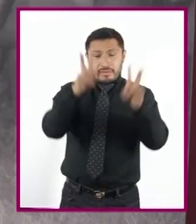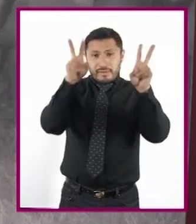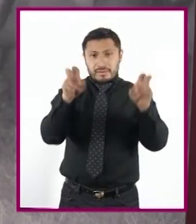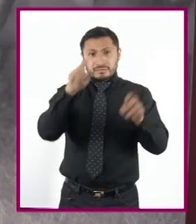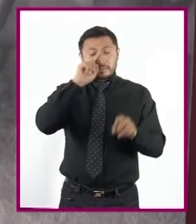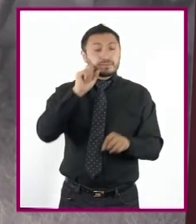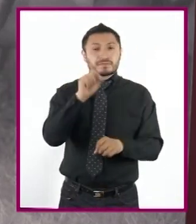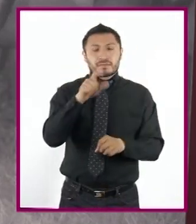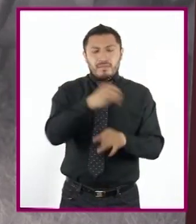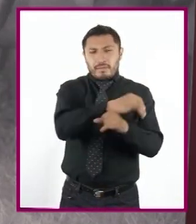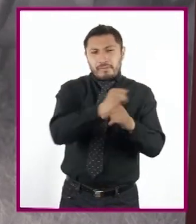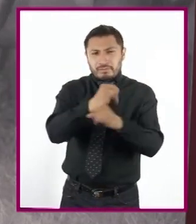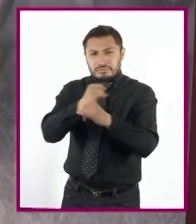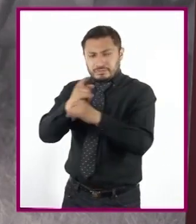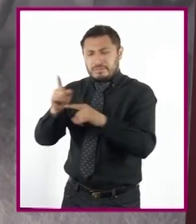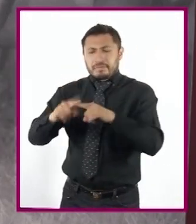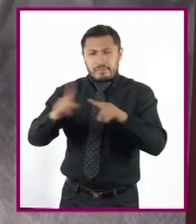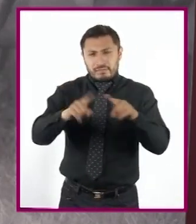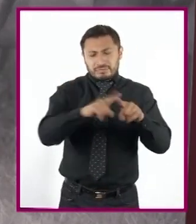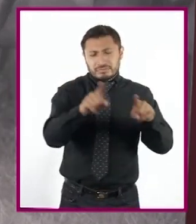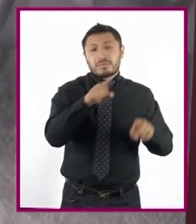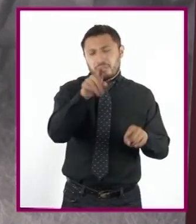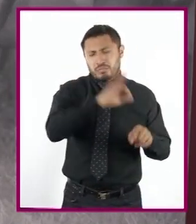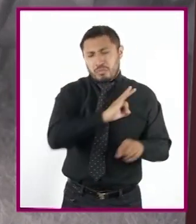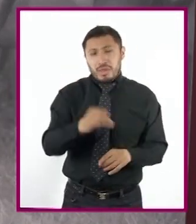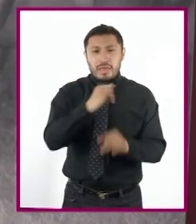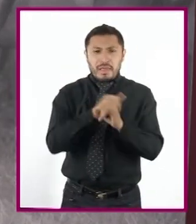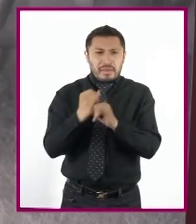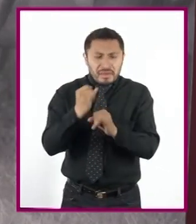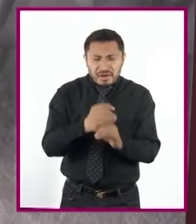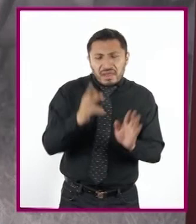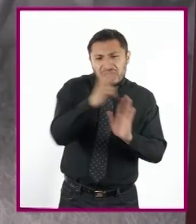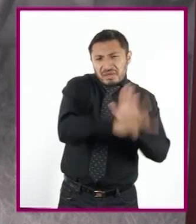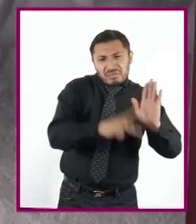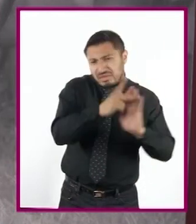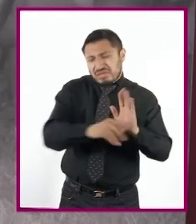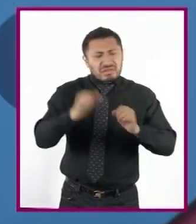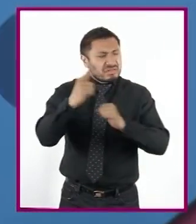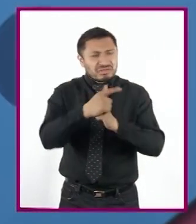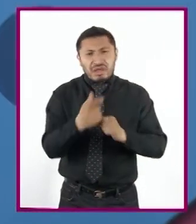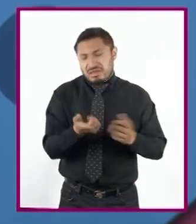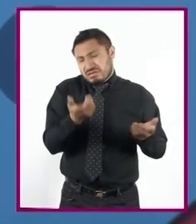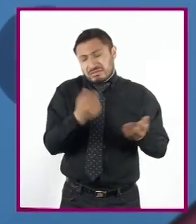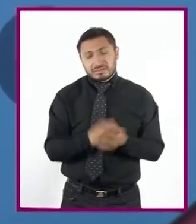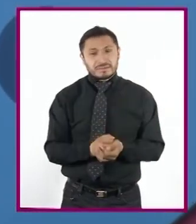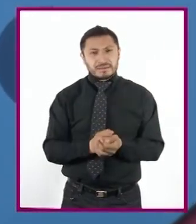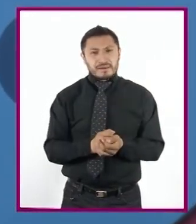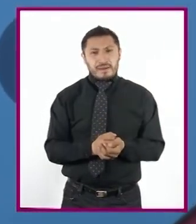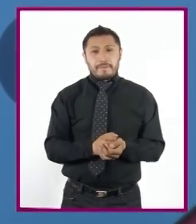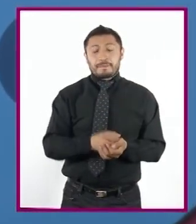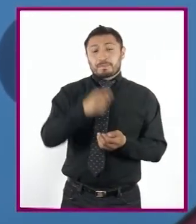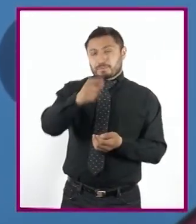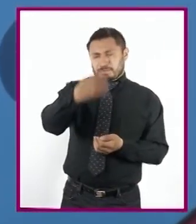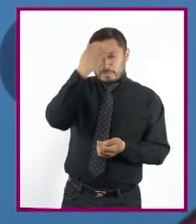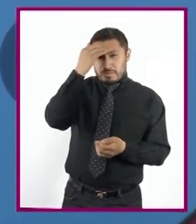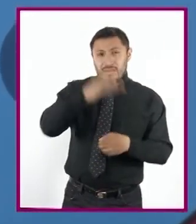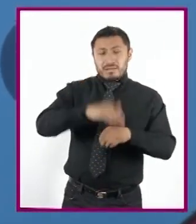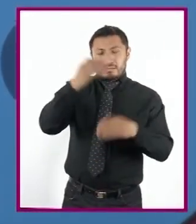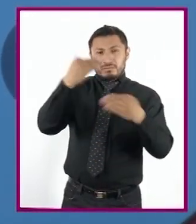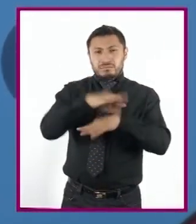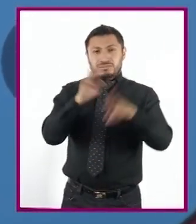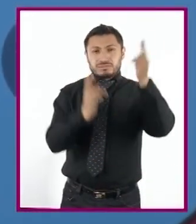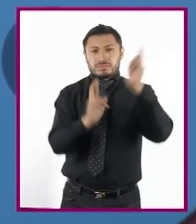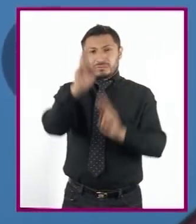consultar otras fuentes bibliográficas, digitales y audiovisuales que tengan a la mano. Para conocer más sobre la